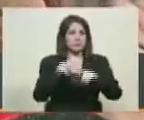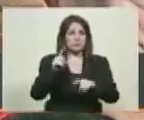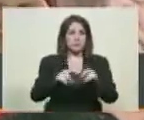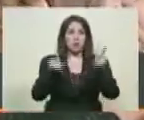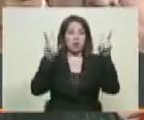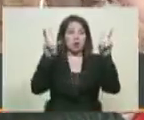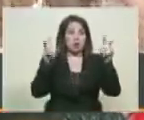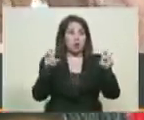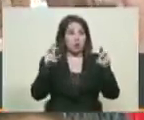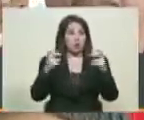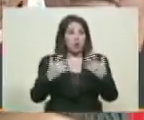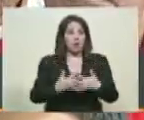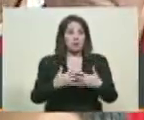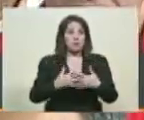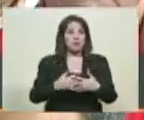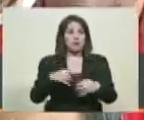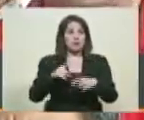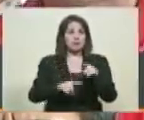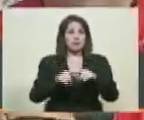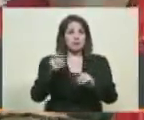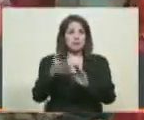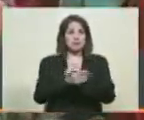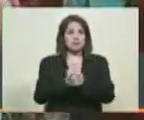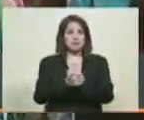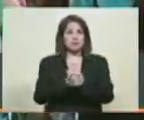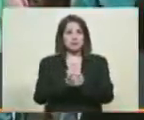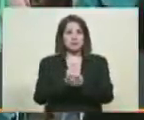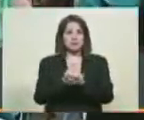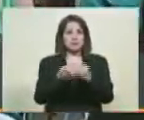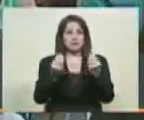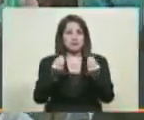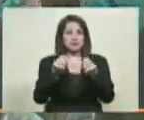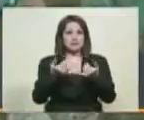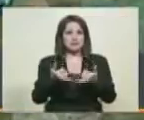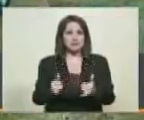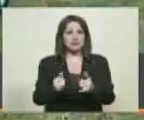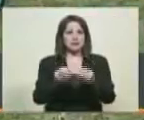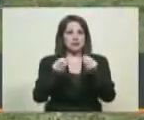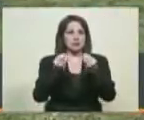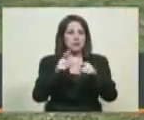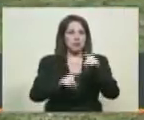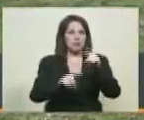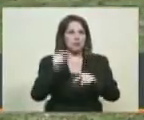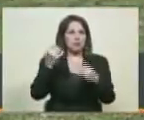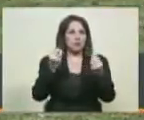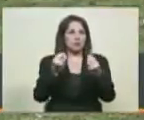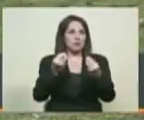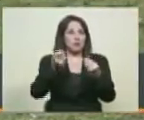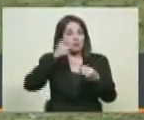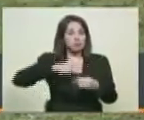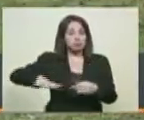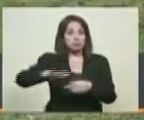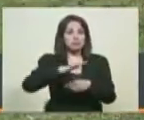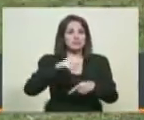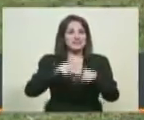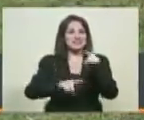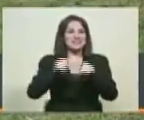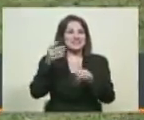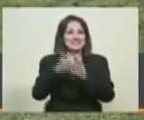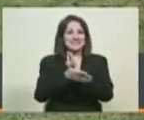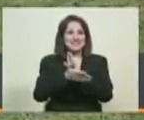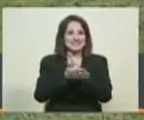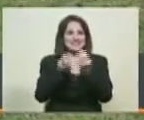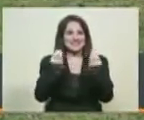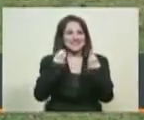nueva empresa de Transmiranda, que hoy usted apertura al público y que progresivamente va a ir creciendo. Esta es una